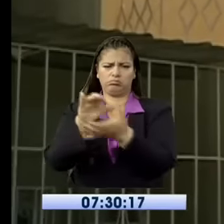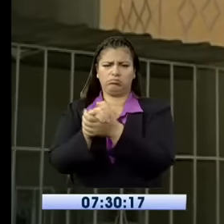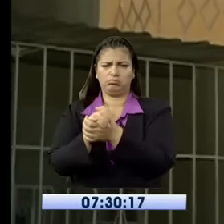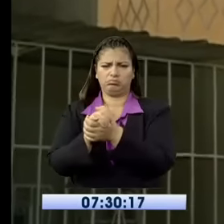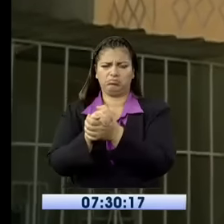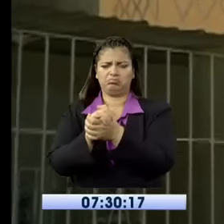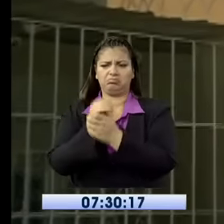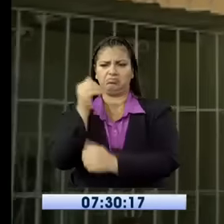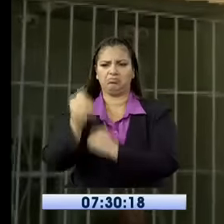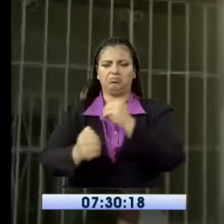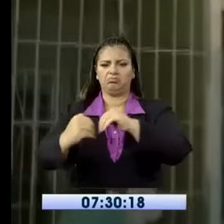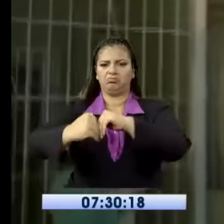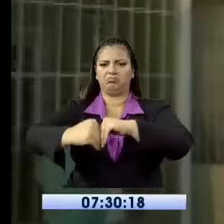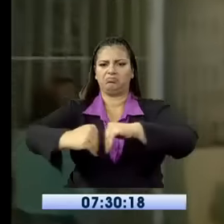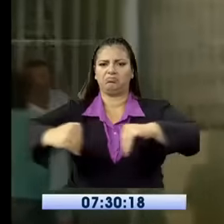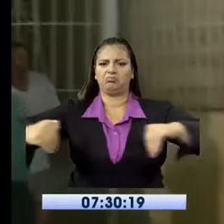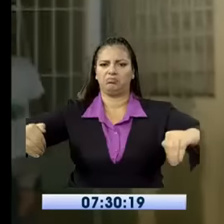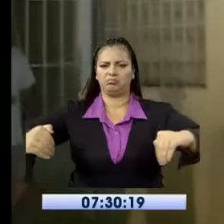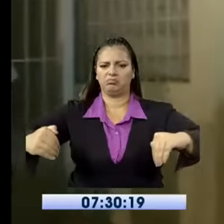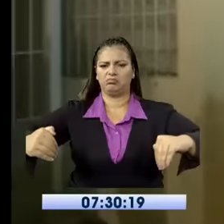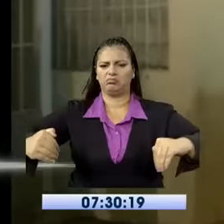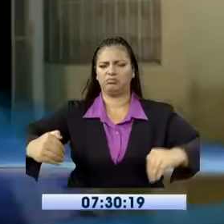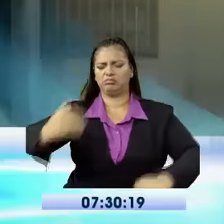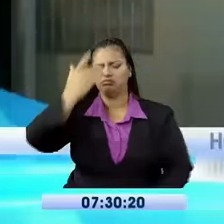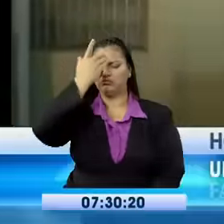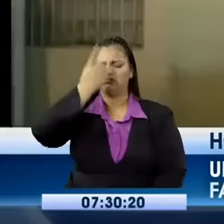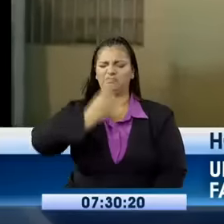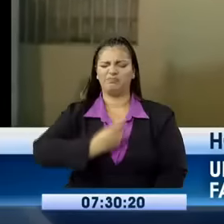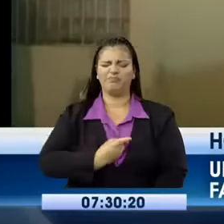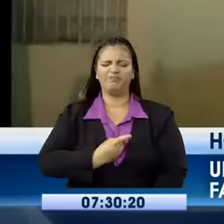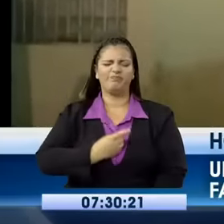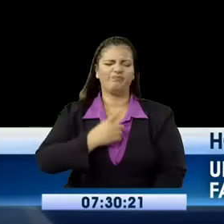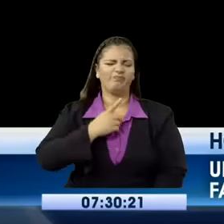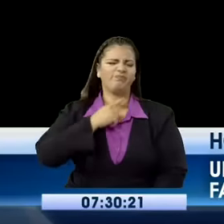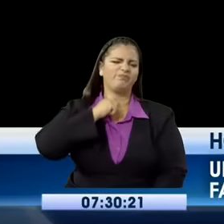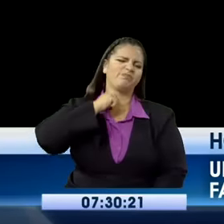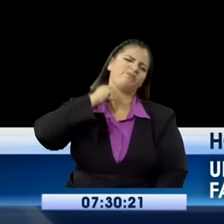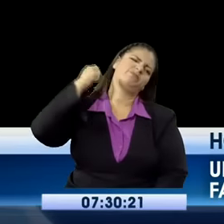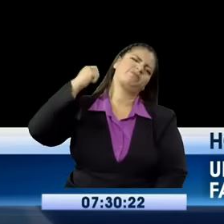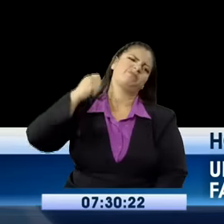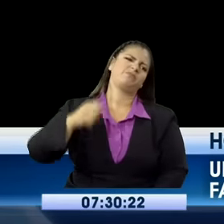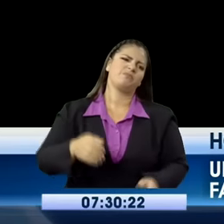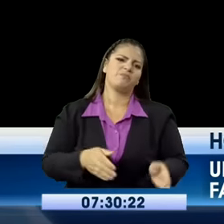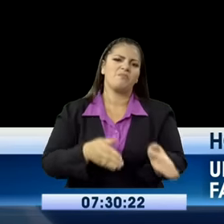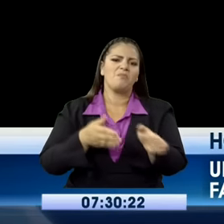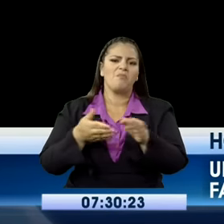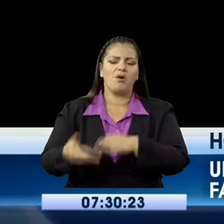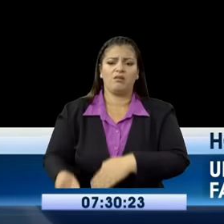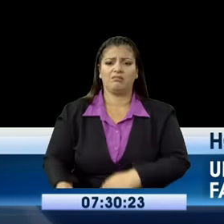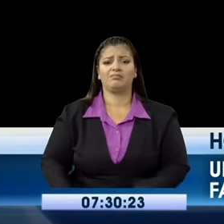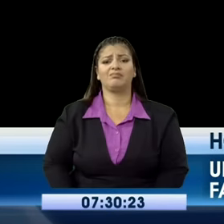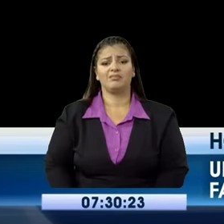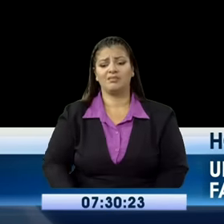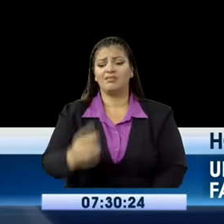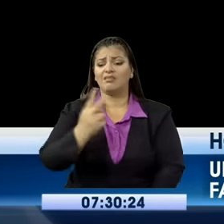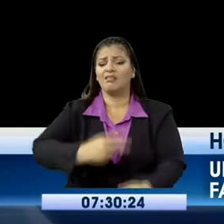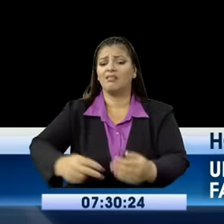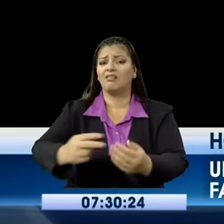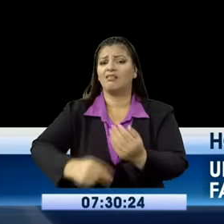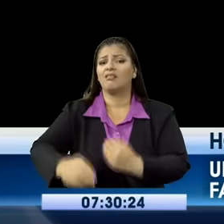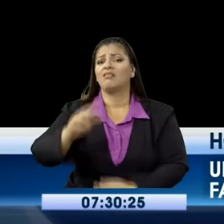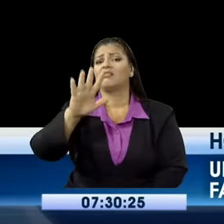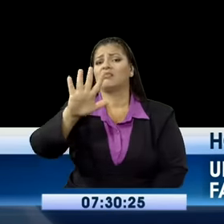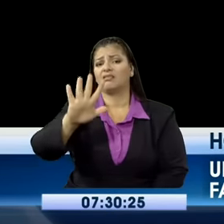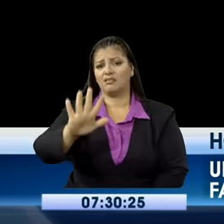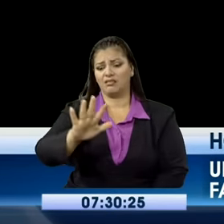se encuentra embarazada además deja cinco hijos en la orfandad y se encontraba desempleado la familia asegura que debido a